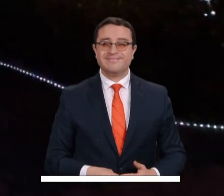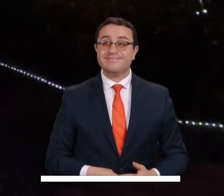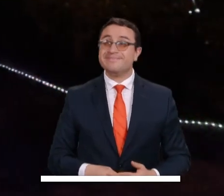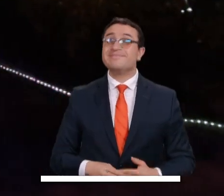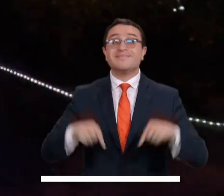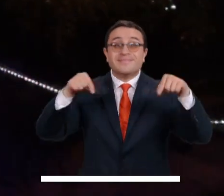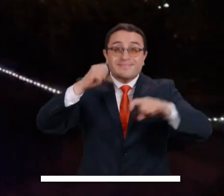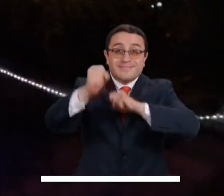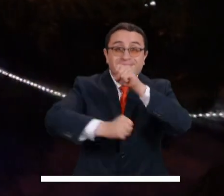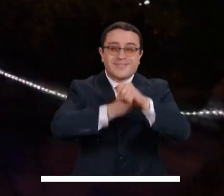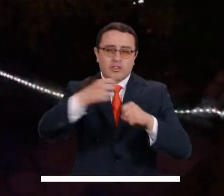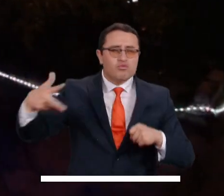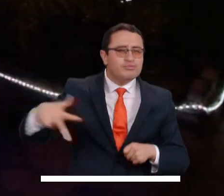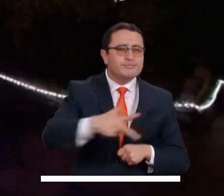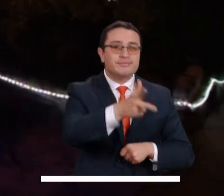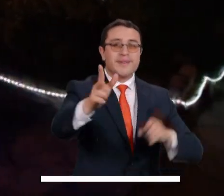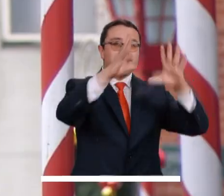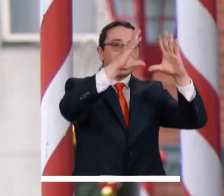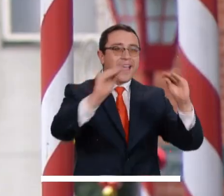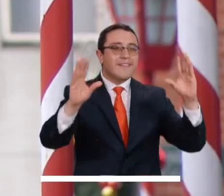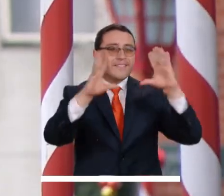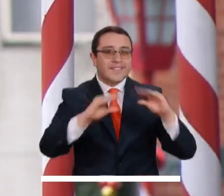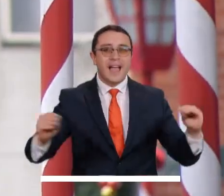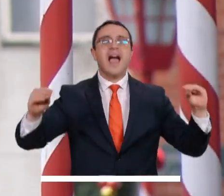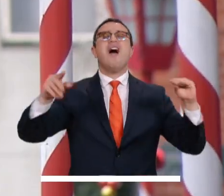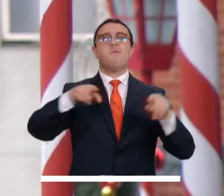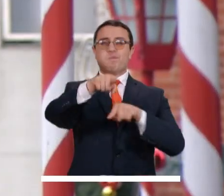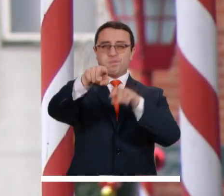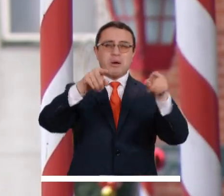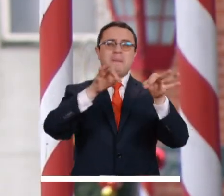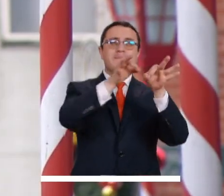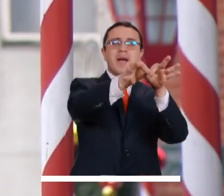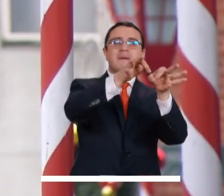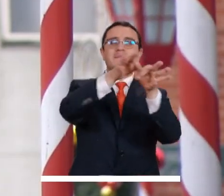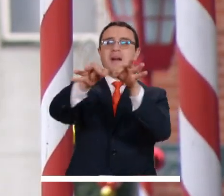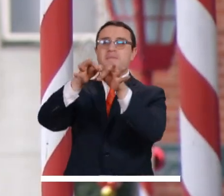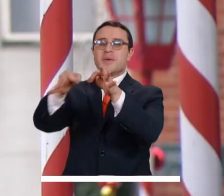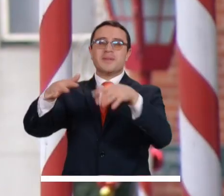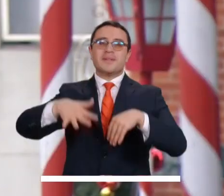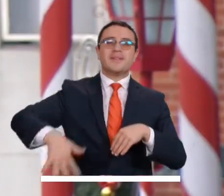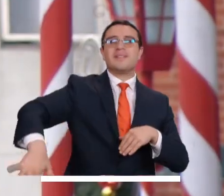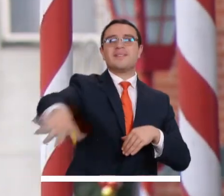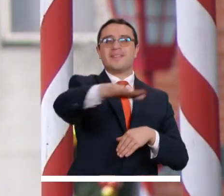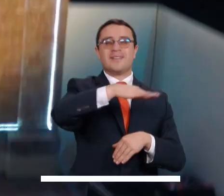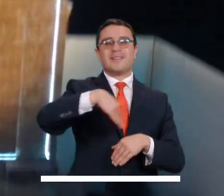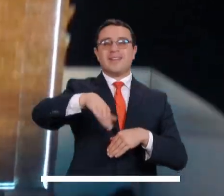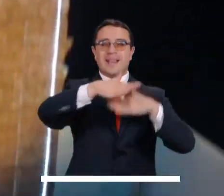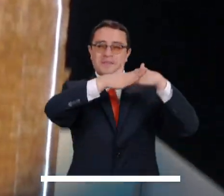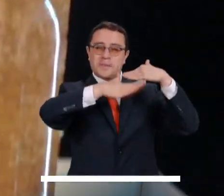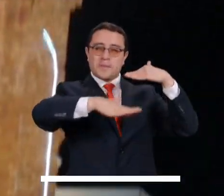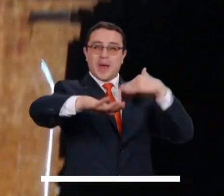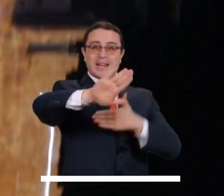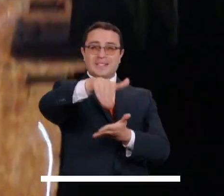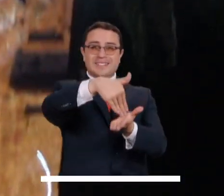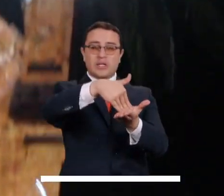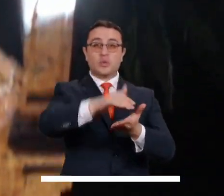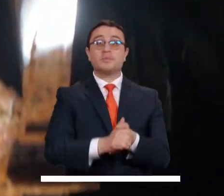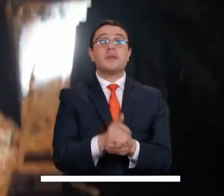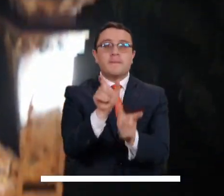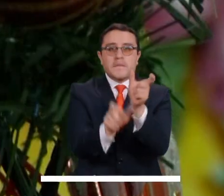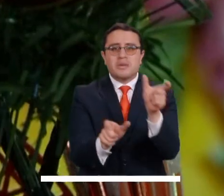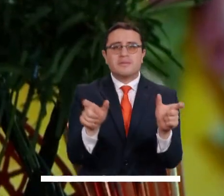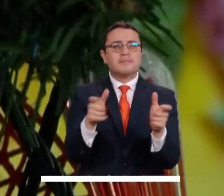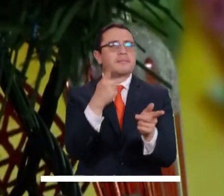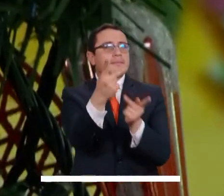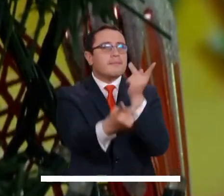Este año, la ruta navideña en Cundinamarca recorre varios municipios del departamento que comprenden la provincia Sabana Centro. Los visitantes podrán